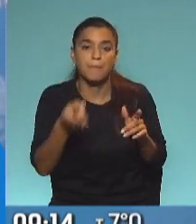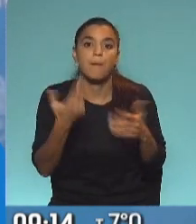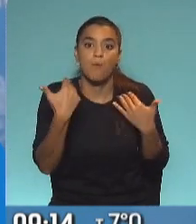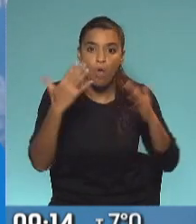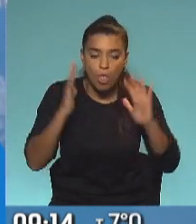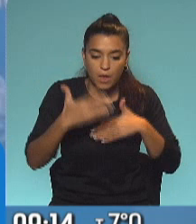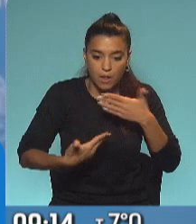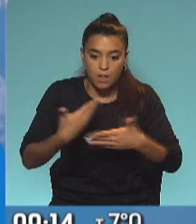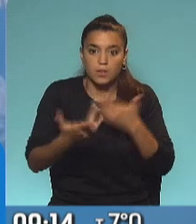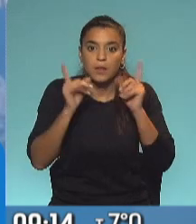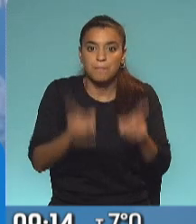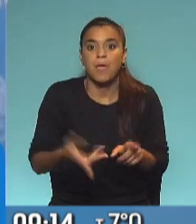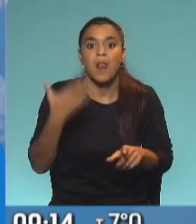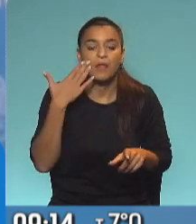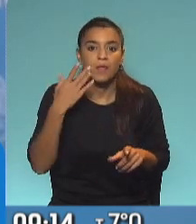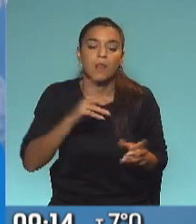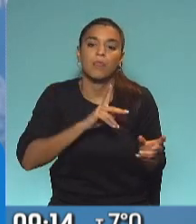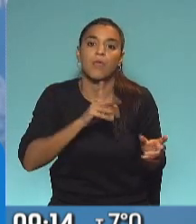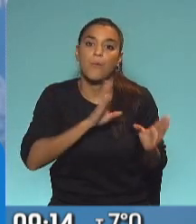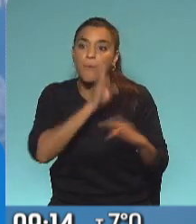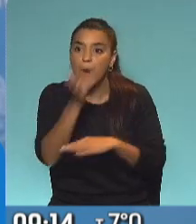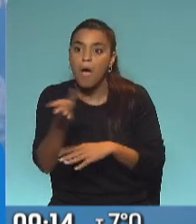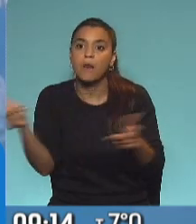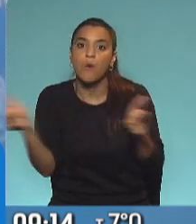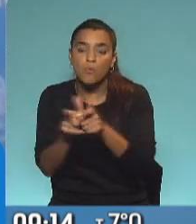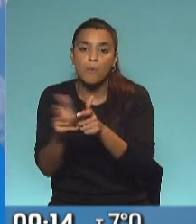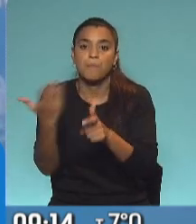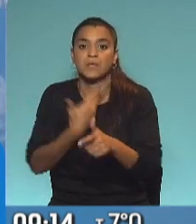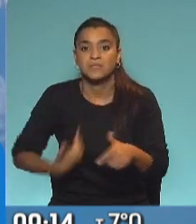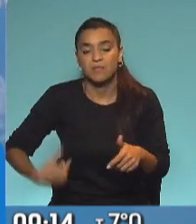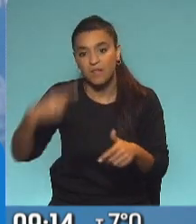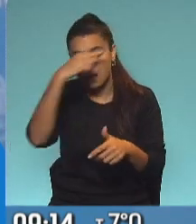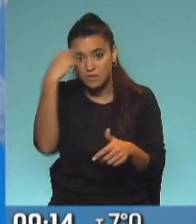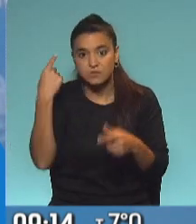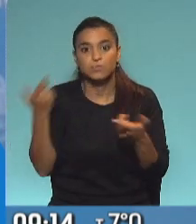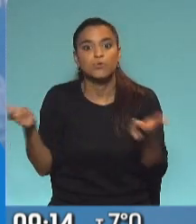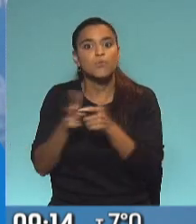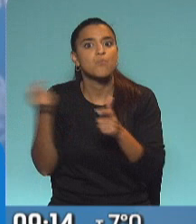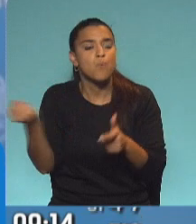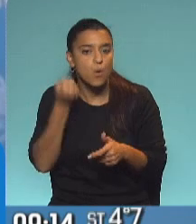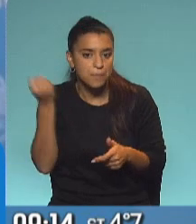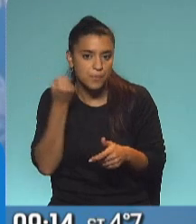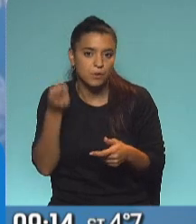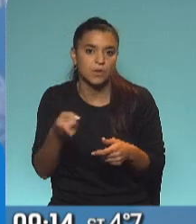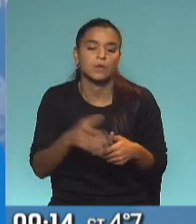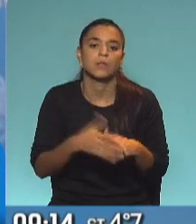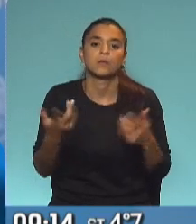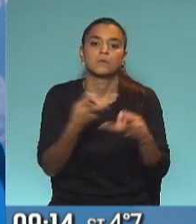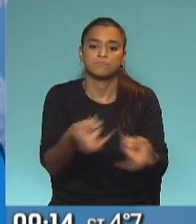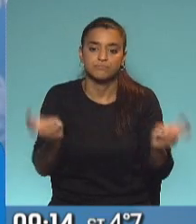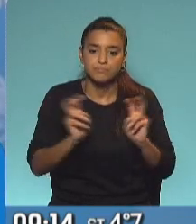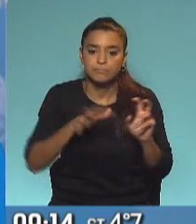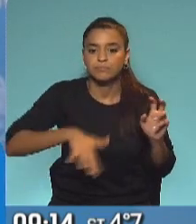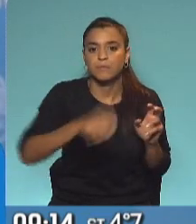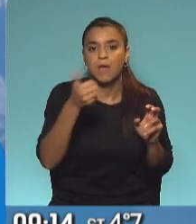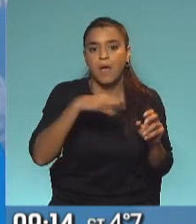poder ir también por la tarde a reunirse con el presidente de la Nación, que va a tener otra reunión muy importante en la mesa del AMBA con